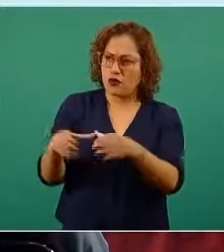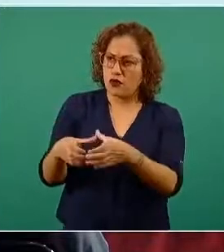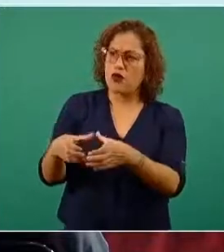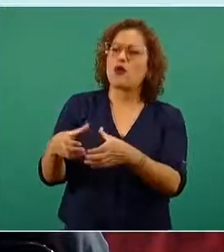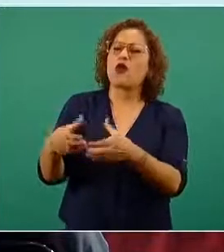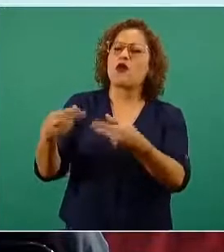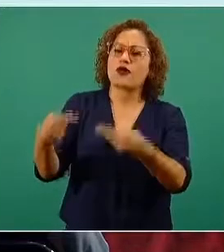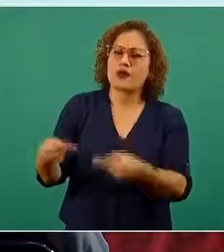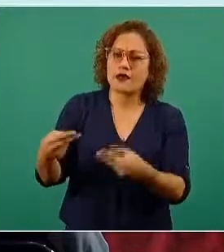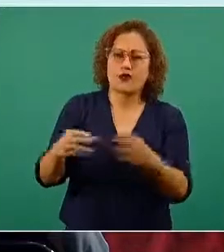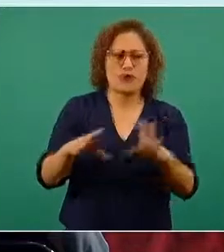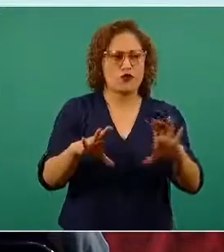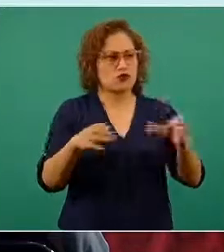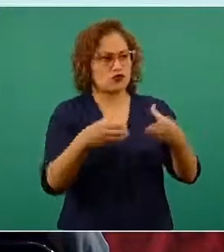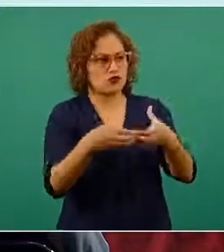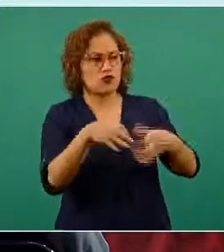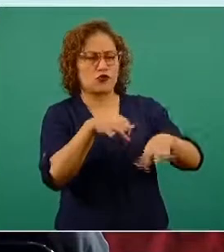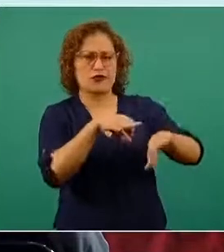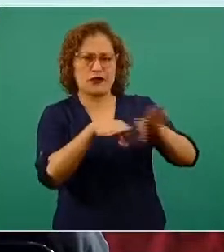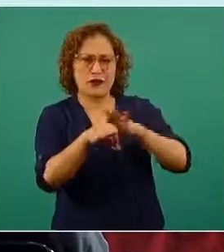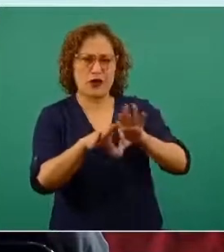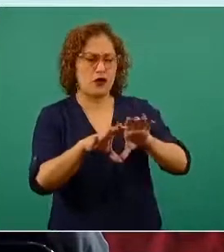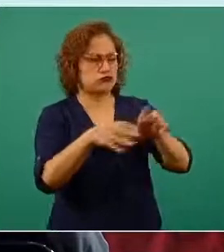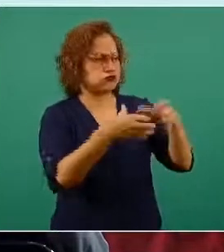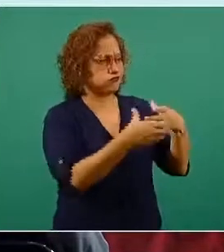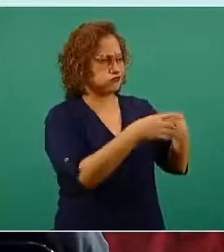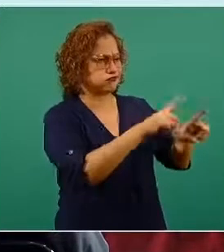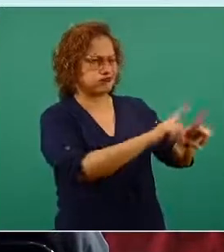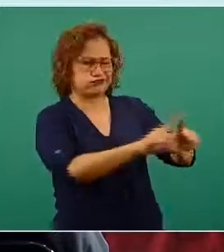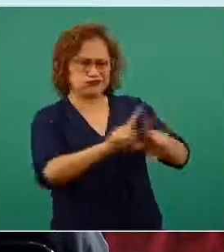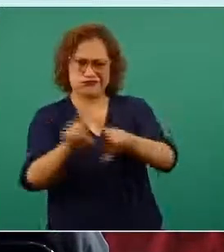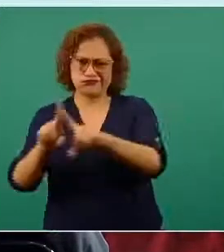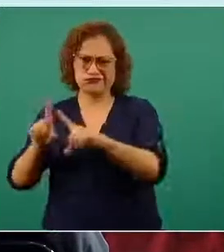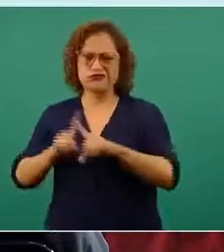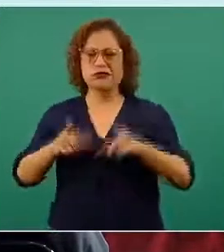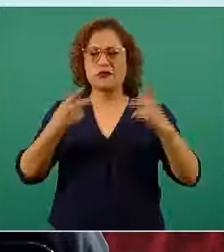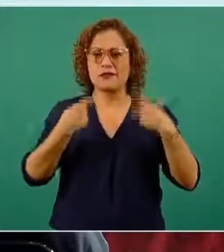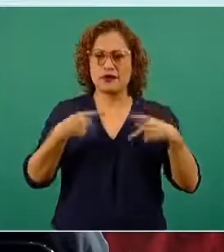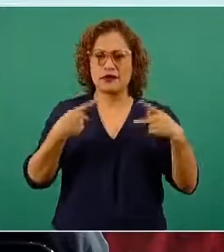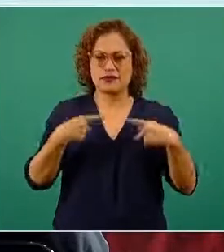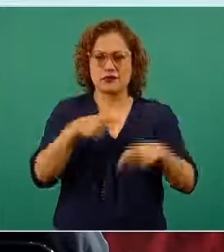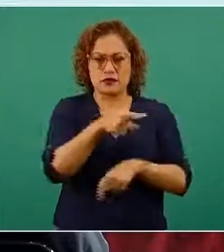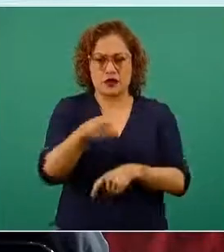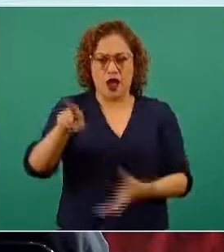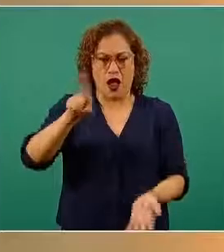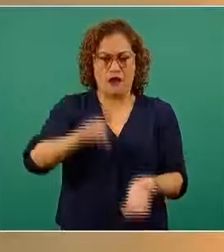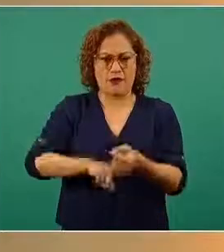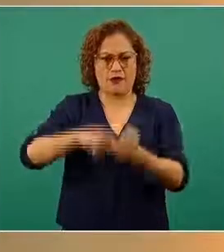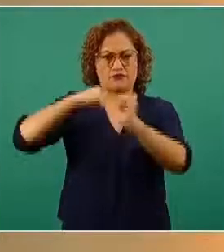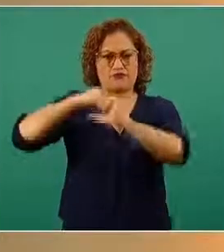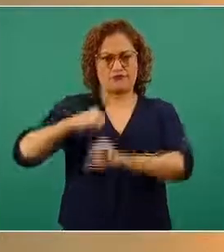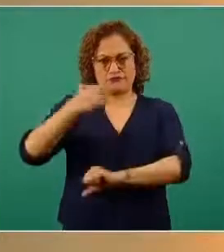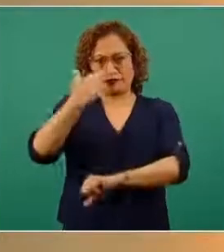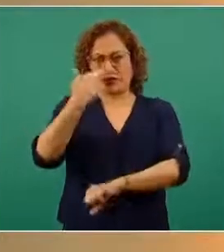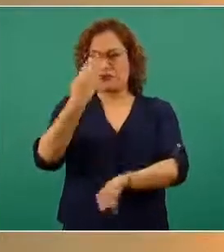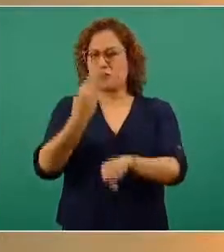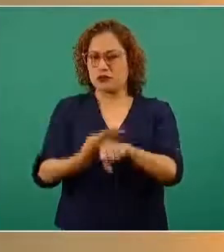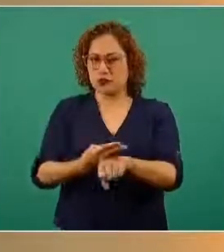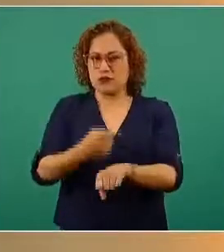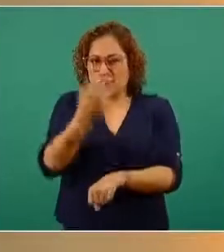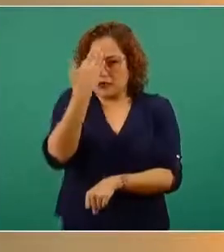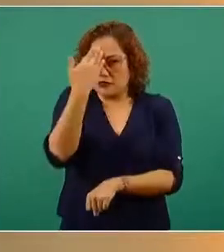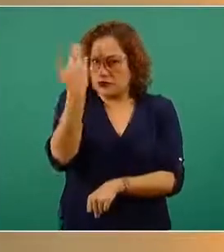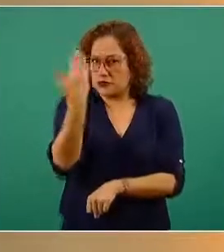espacios laborales, etcétera, que sí tienen una instrucción explícita cuando la autoridad